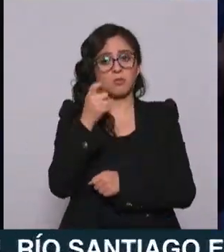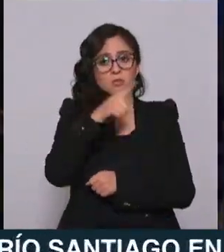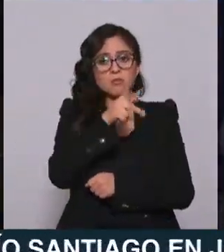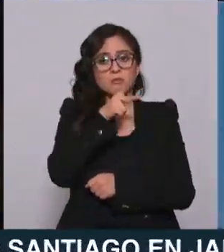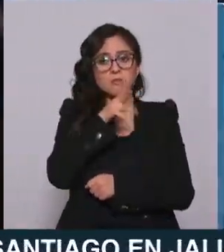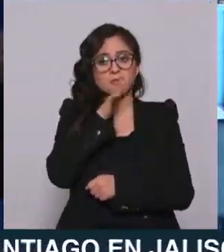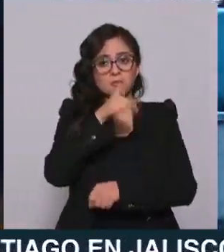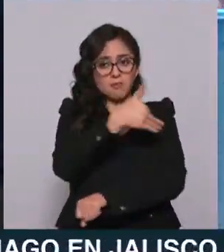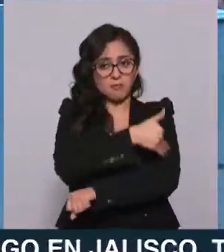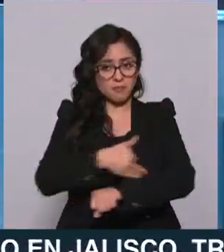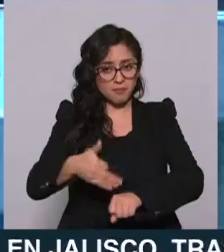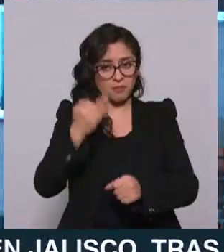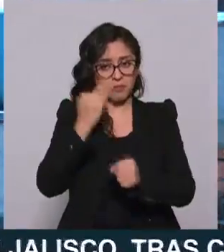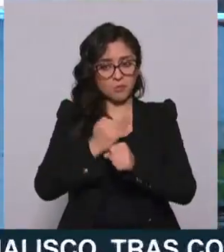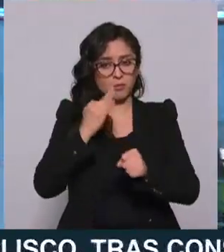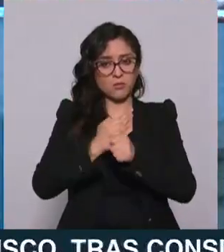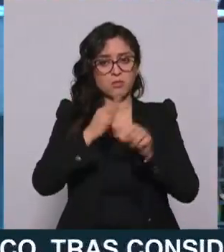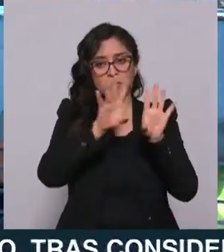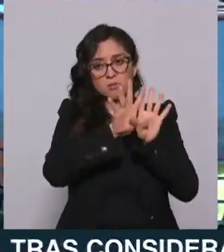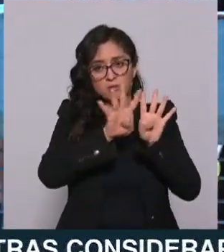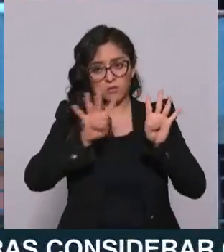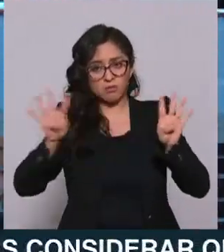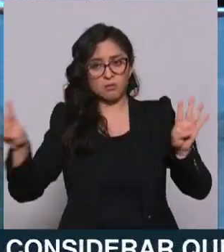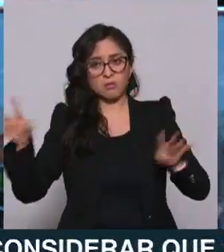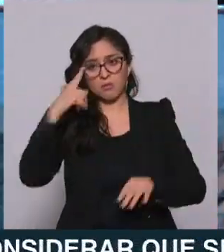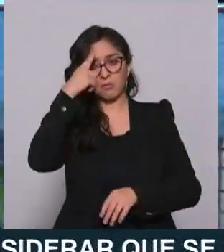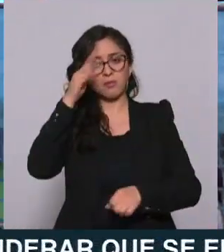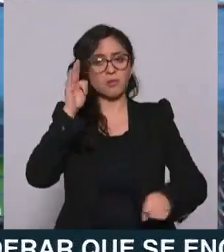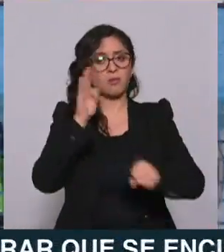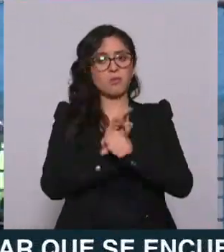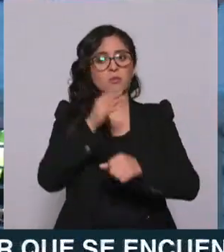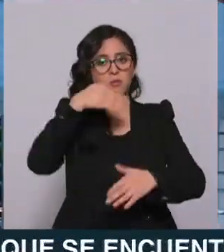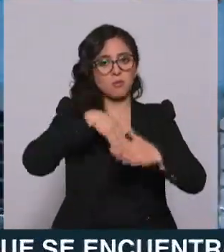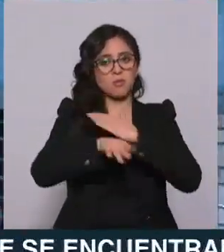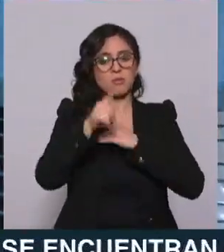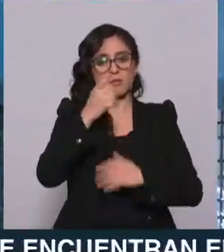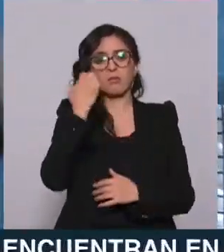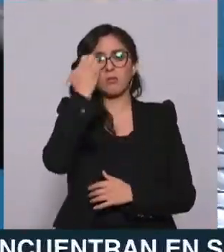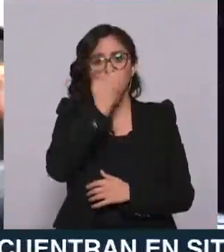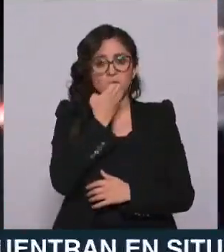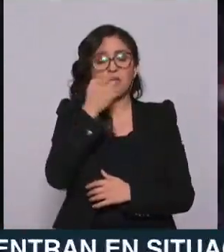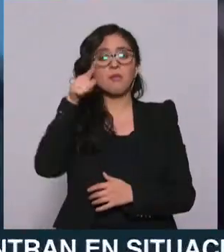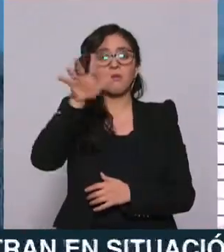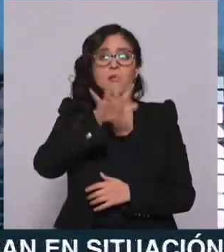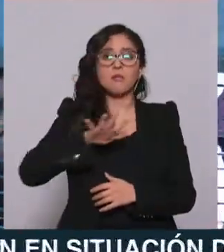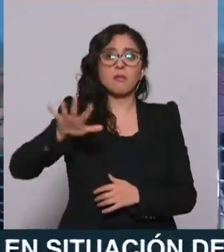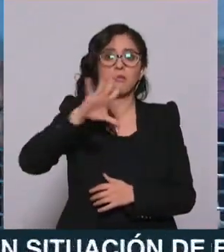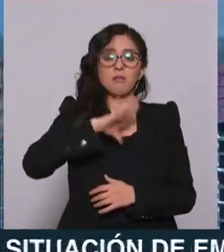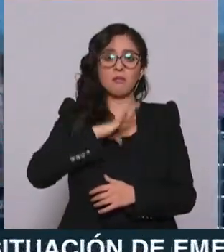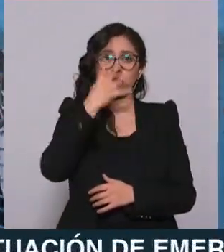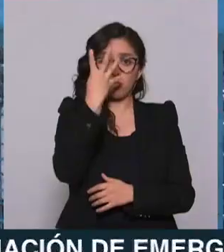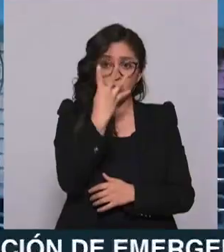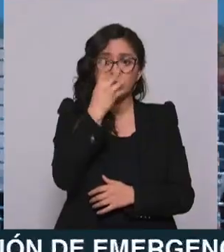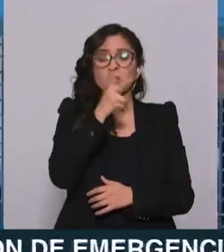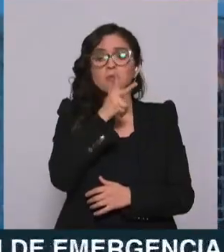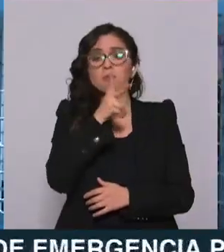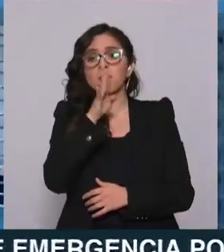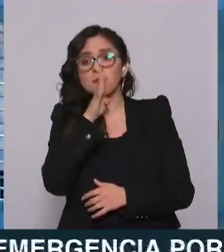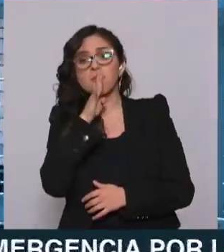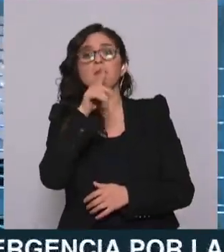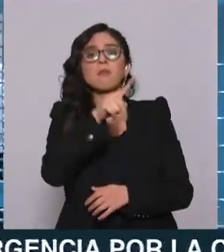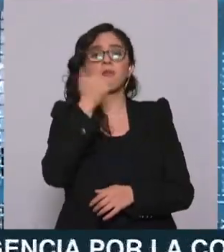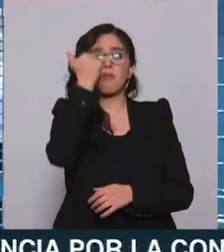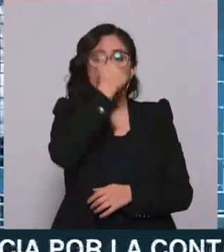familia hicieron una valla para proteger la entrada. Son 4 entradas en total y las están protegiendo para